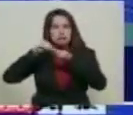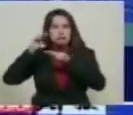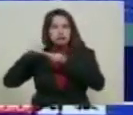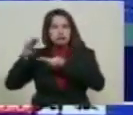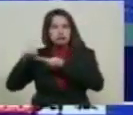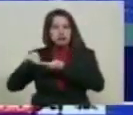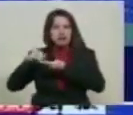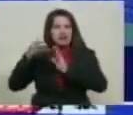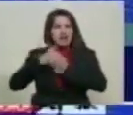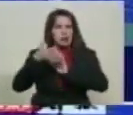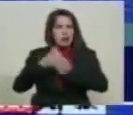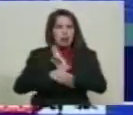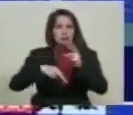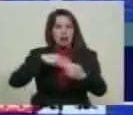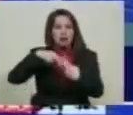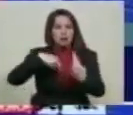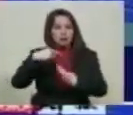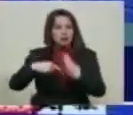esta revolución